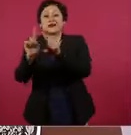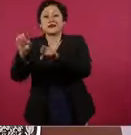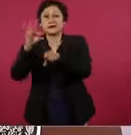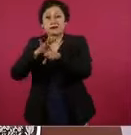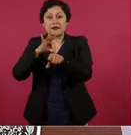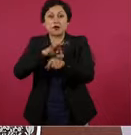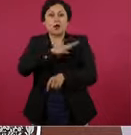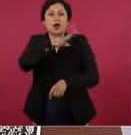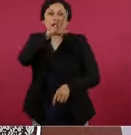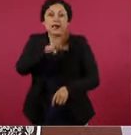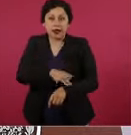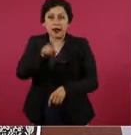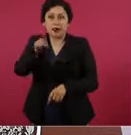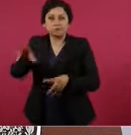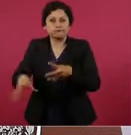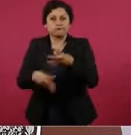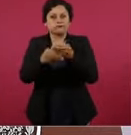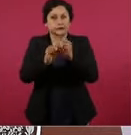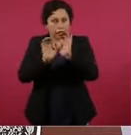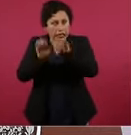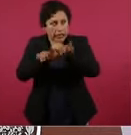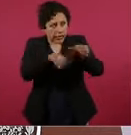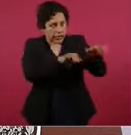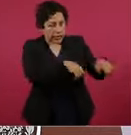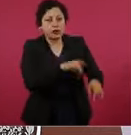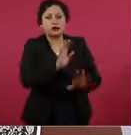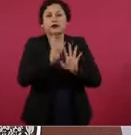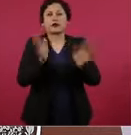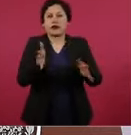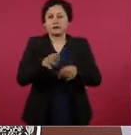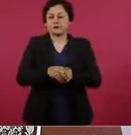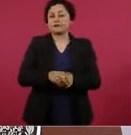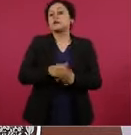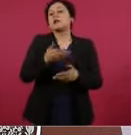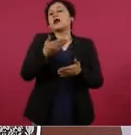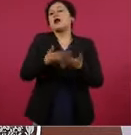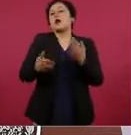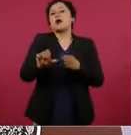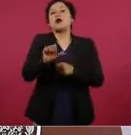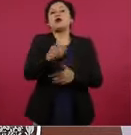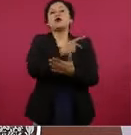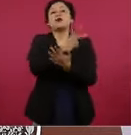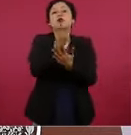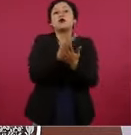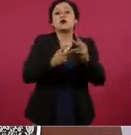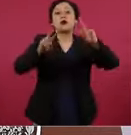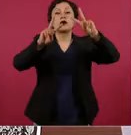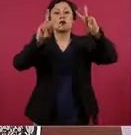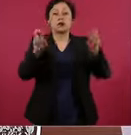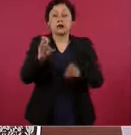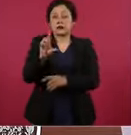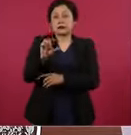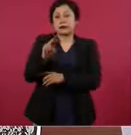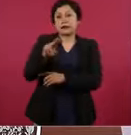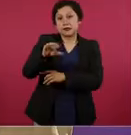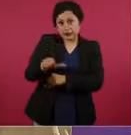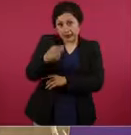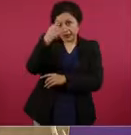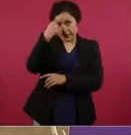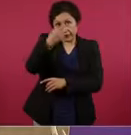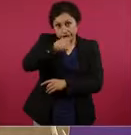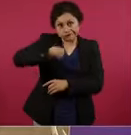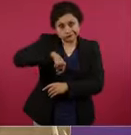lugares, que junto con lo que ahora vamos a presentar de la Clínica Es Nuestra, es la estrategia de fortalecimiento del